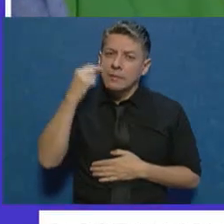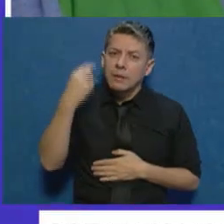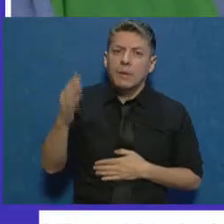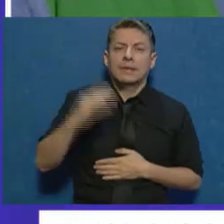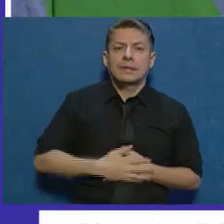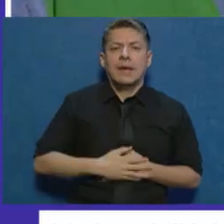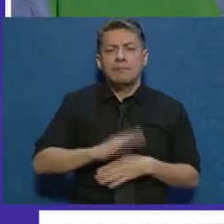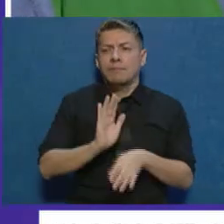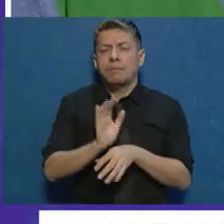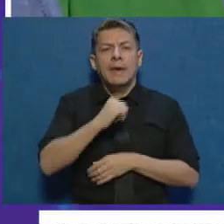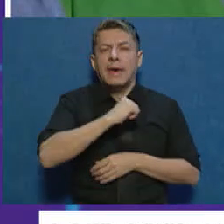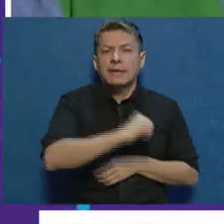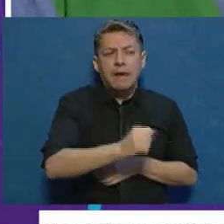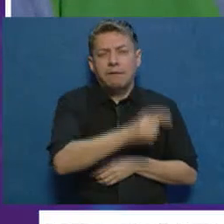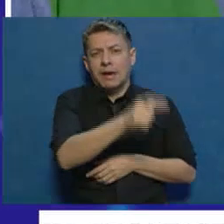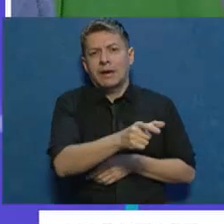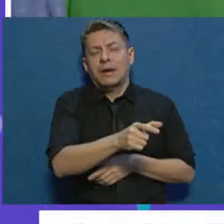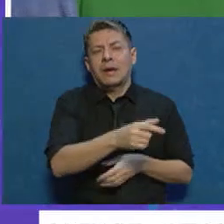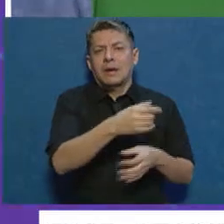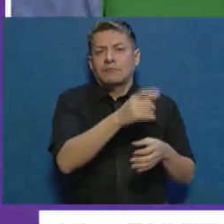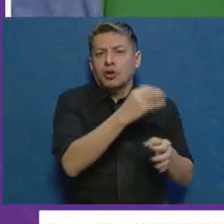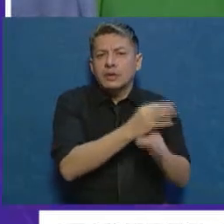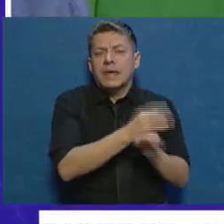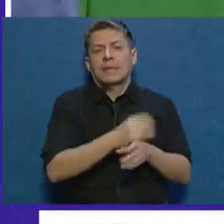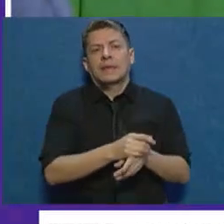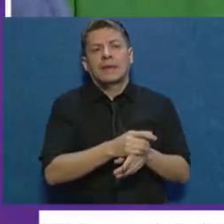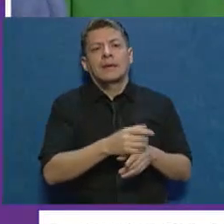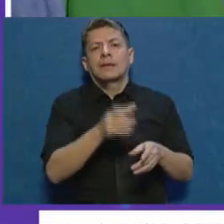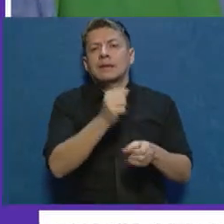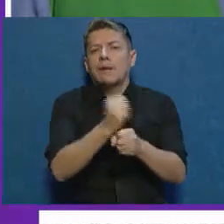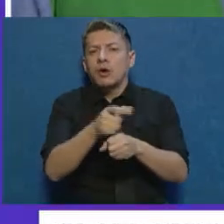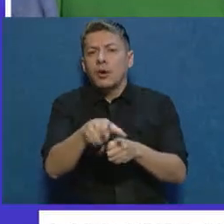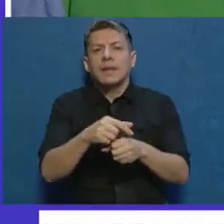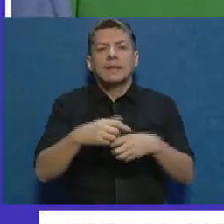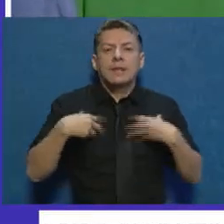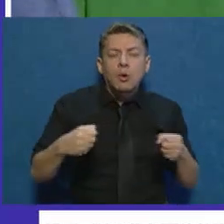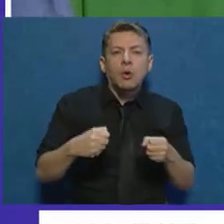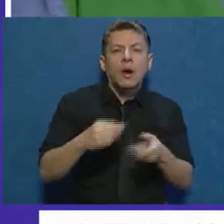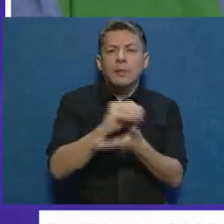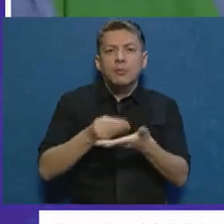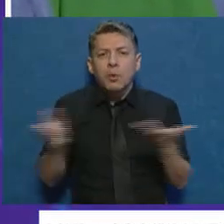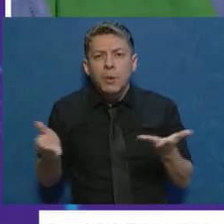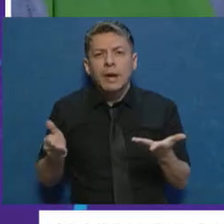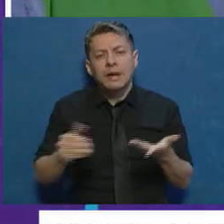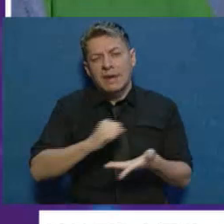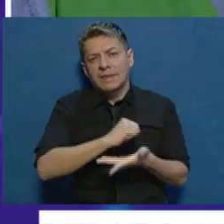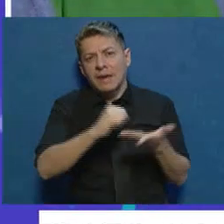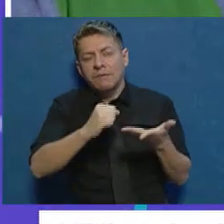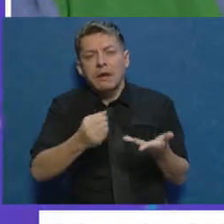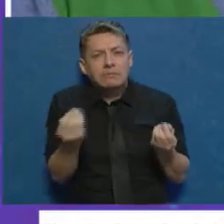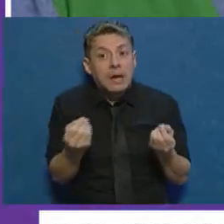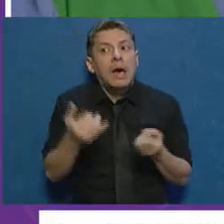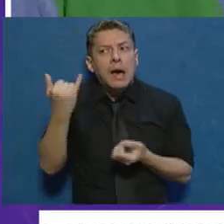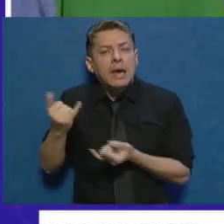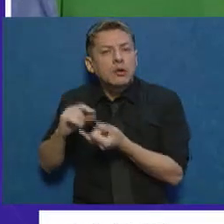una estafa a los trabajadores estatales, docentes, de salud, de la administración pública, con la complicidad, porque es una complicidad, porque